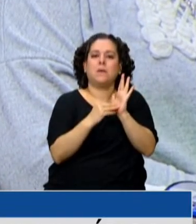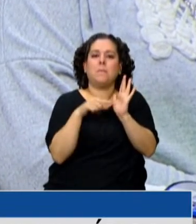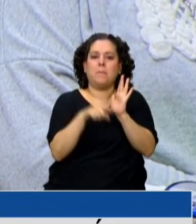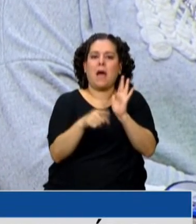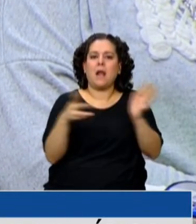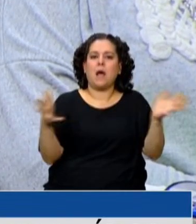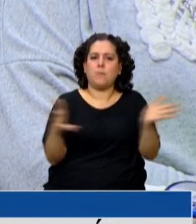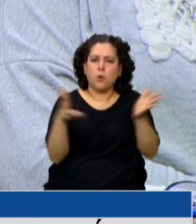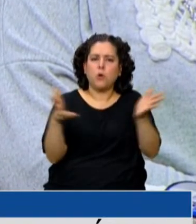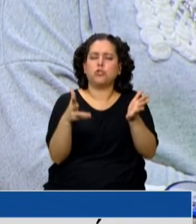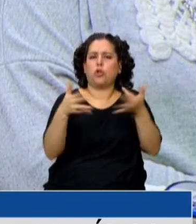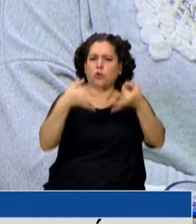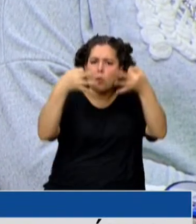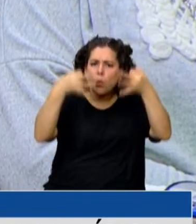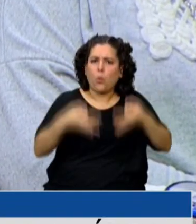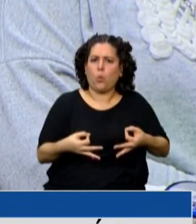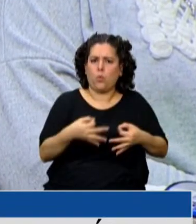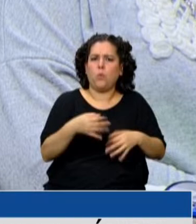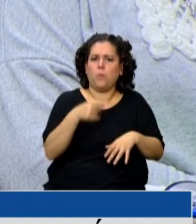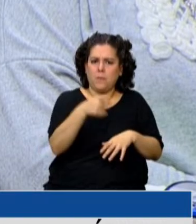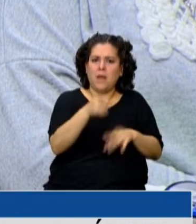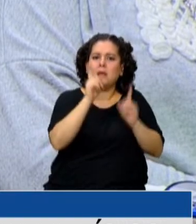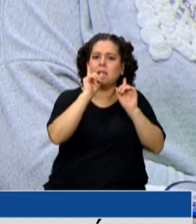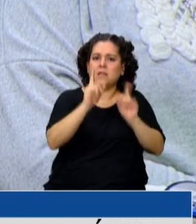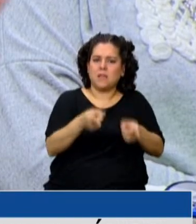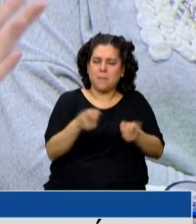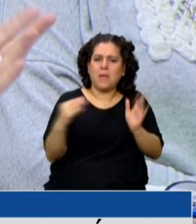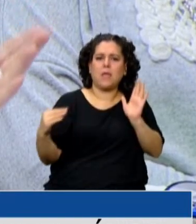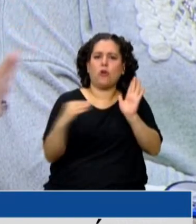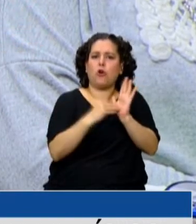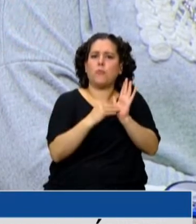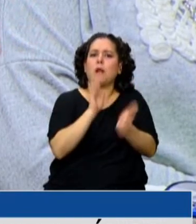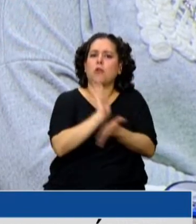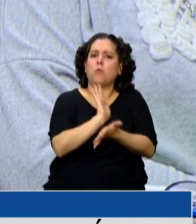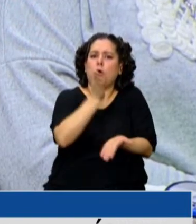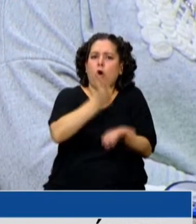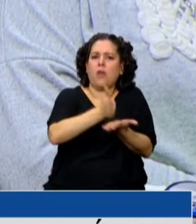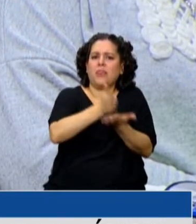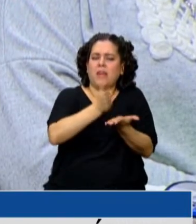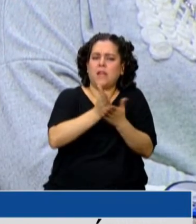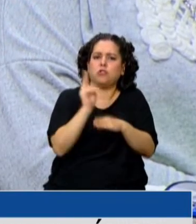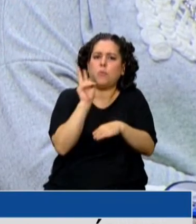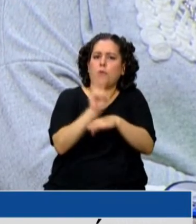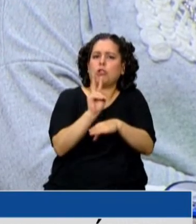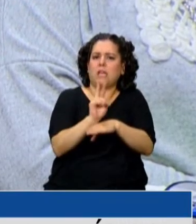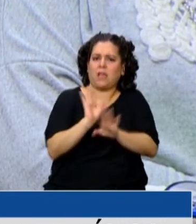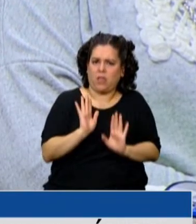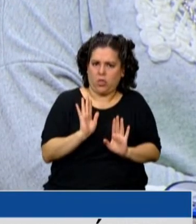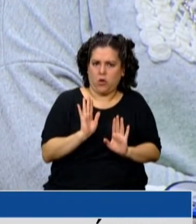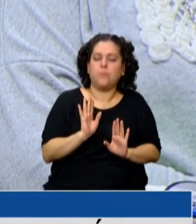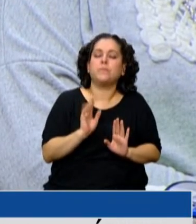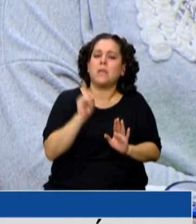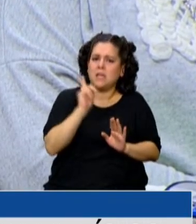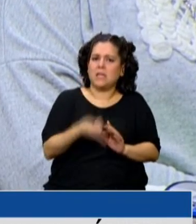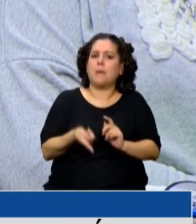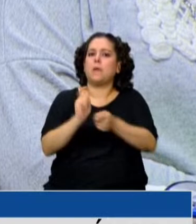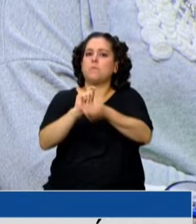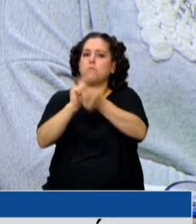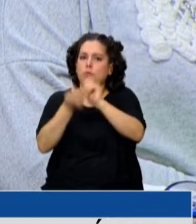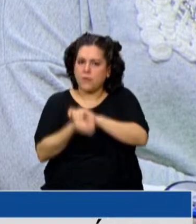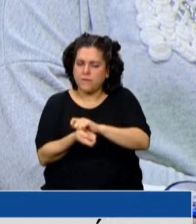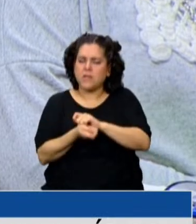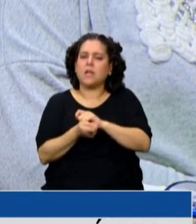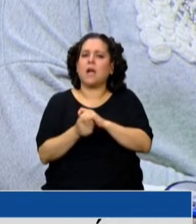de promoción y garantías, también incorporarla como un derecho protegido, modifica también